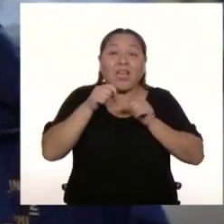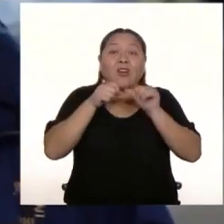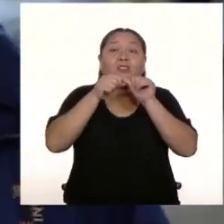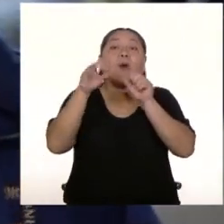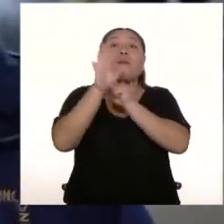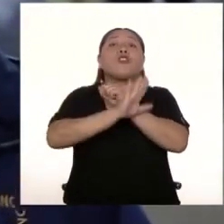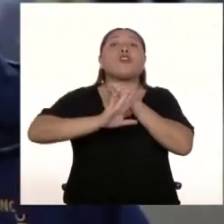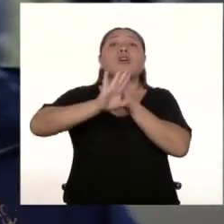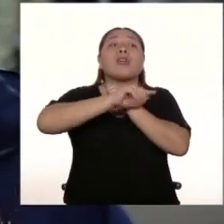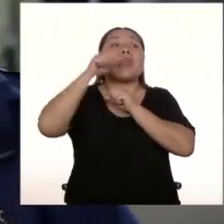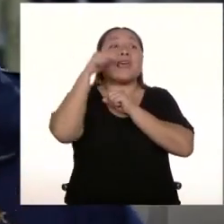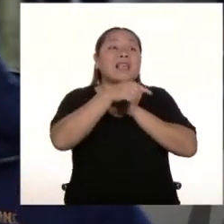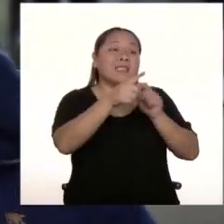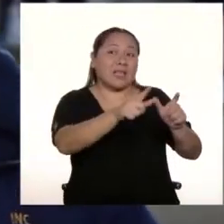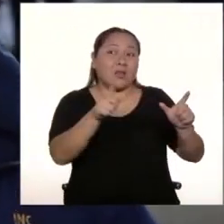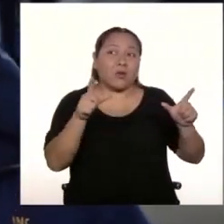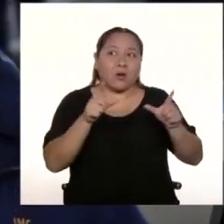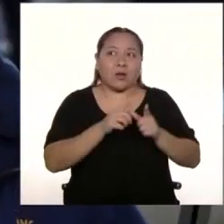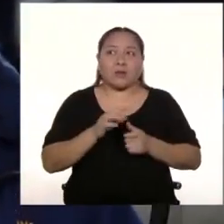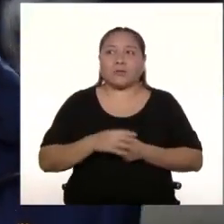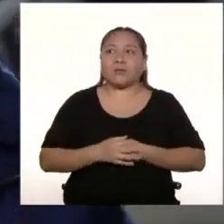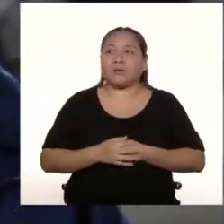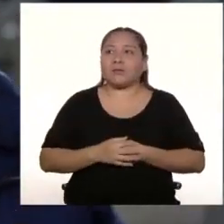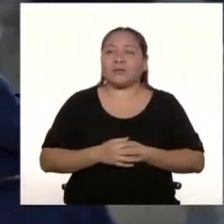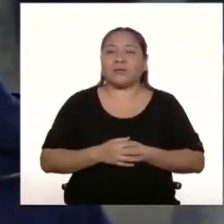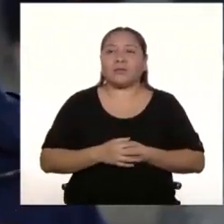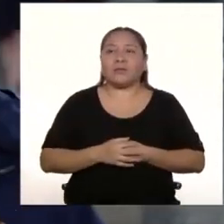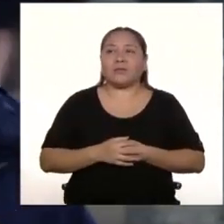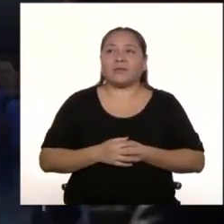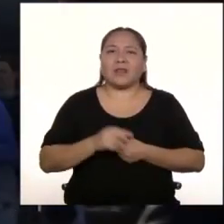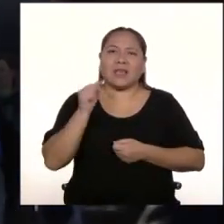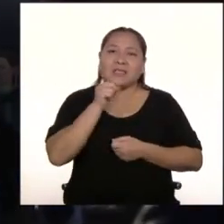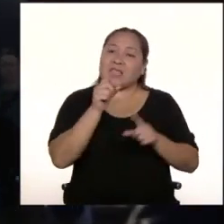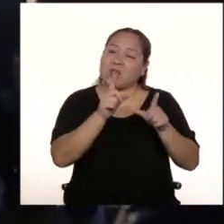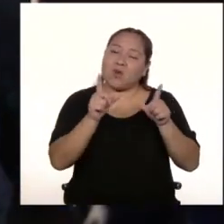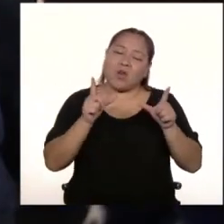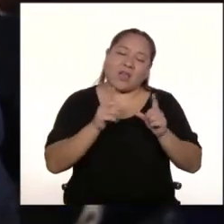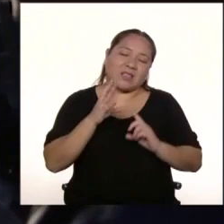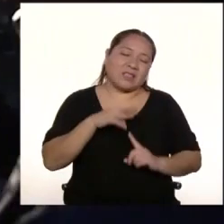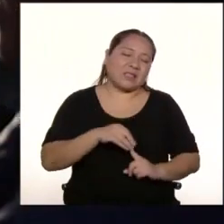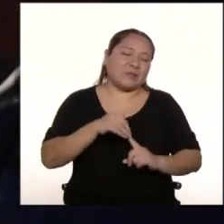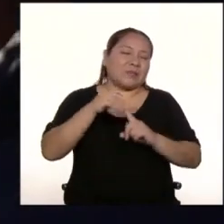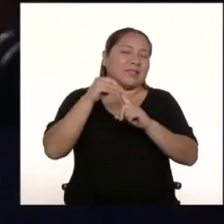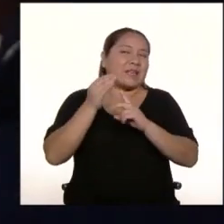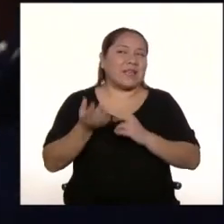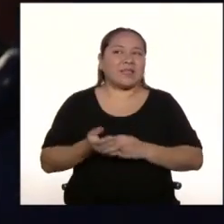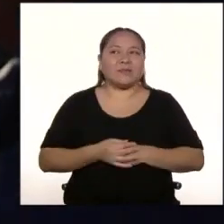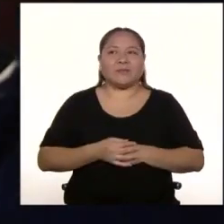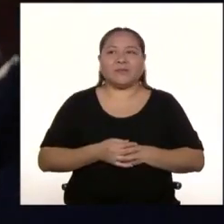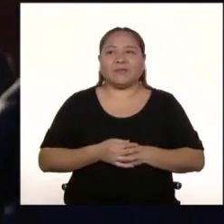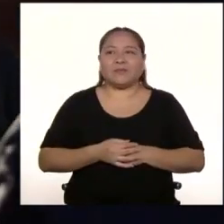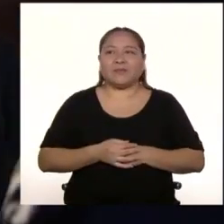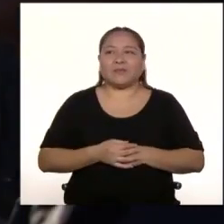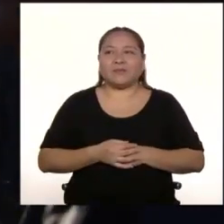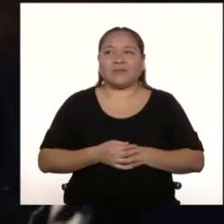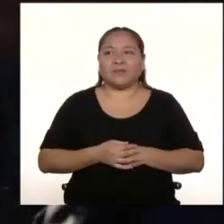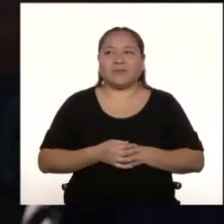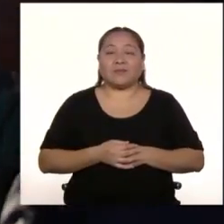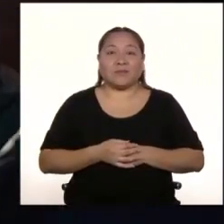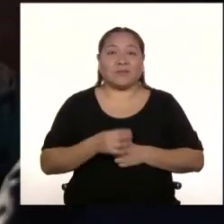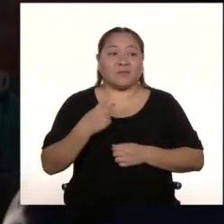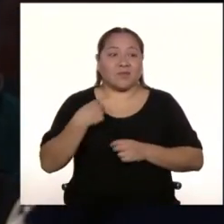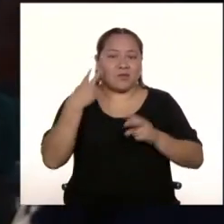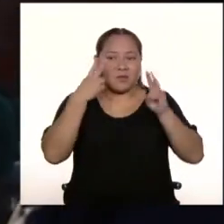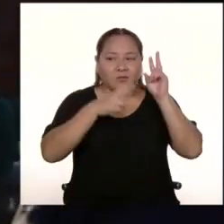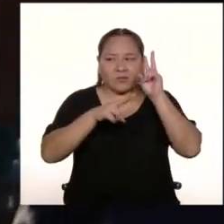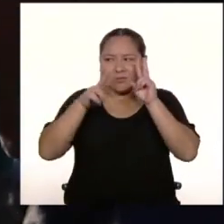mundo. Estas personas hacían es algo especial, ¿no? Hay que, bueno, seguramente yo como andino